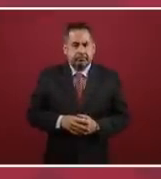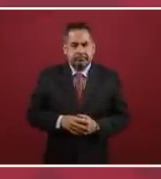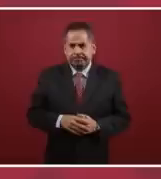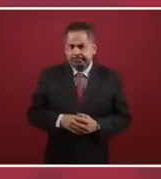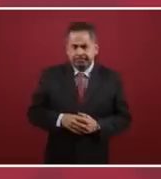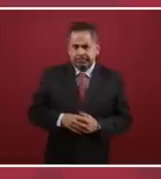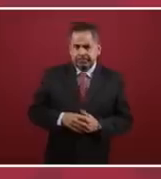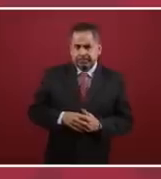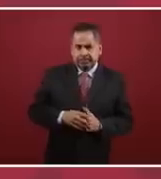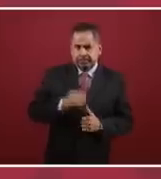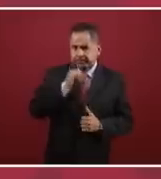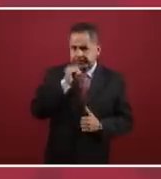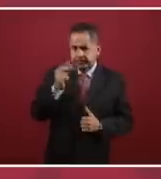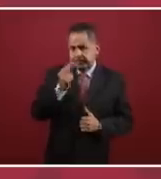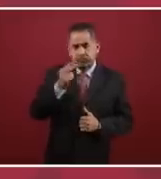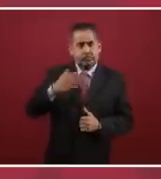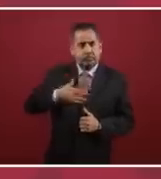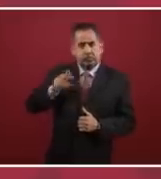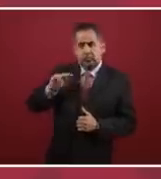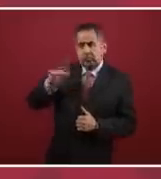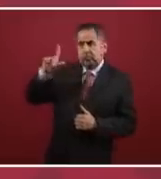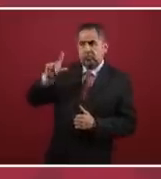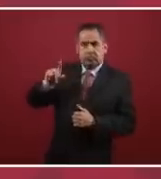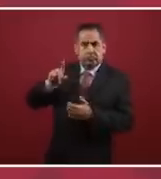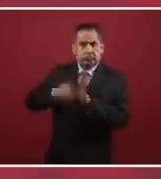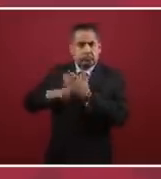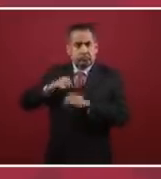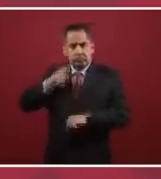necesariamente es la autoridad.